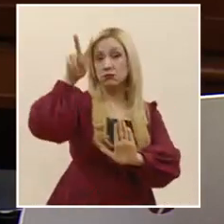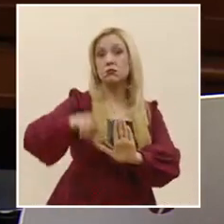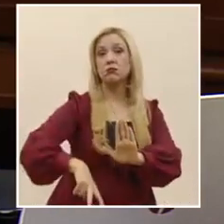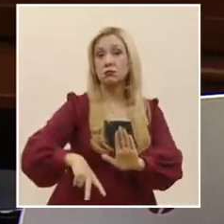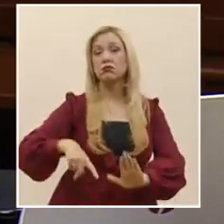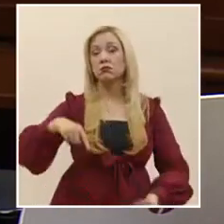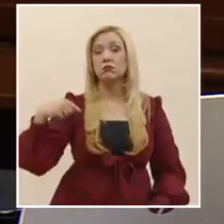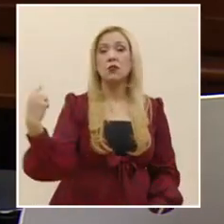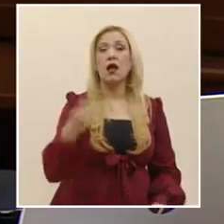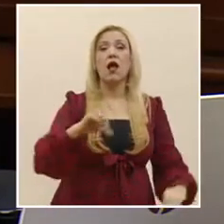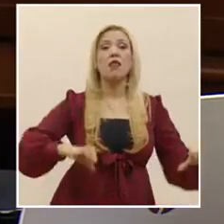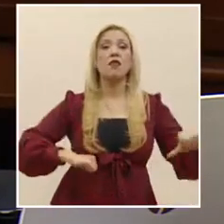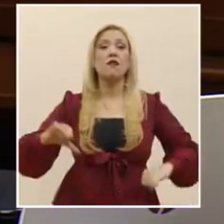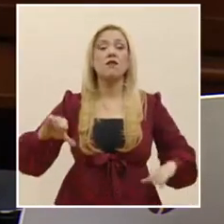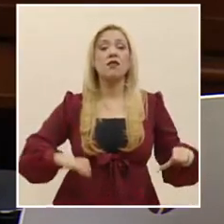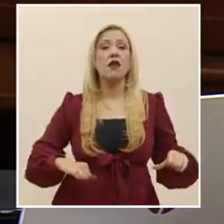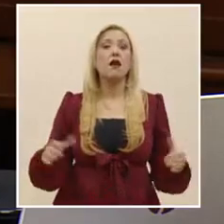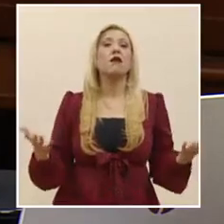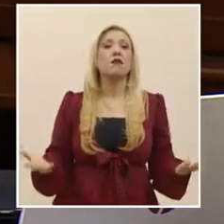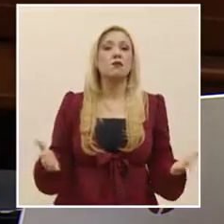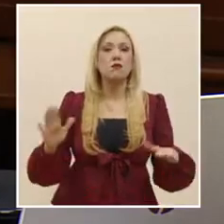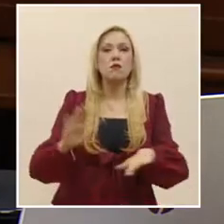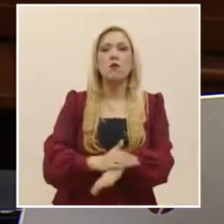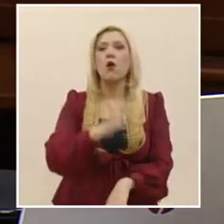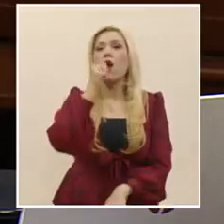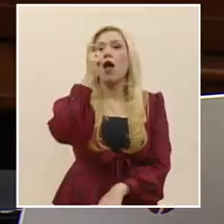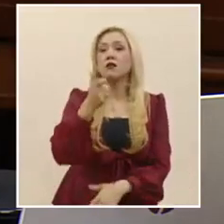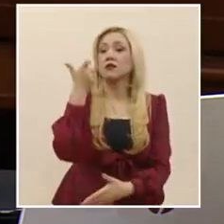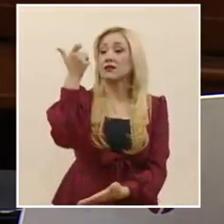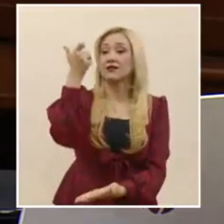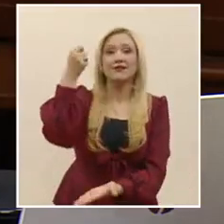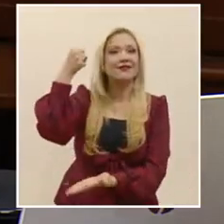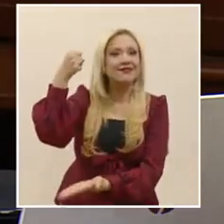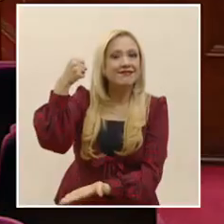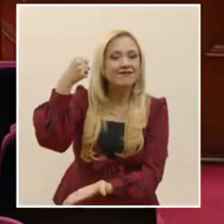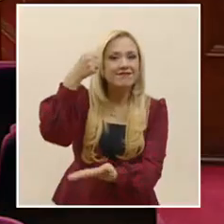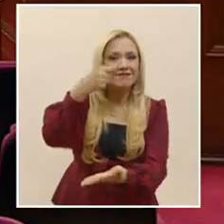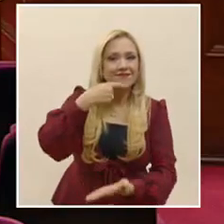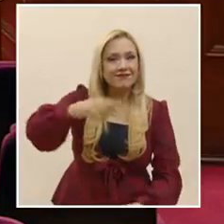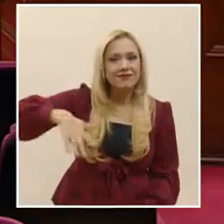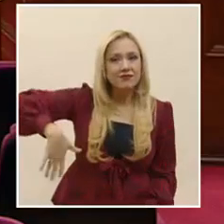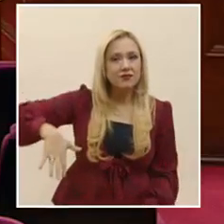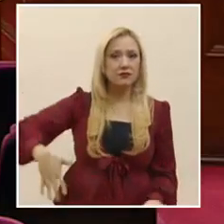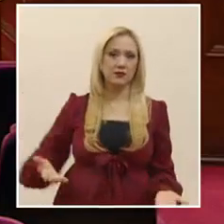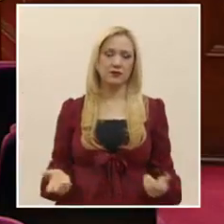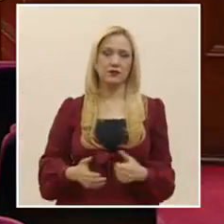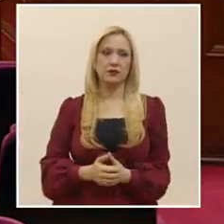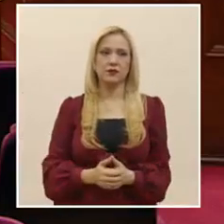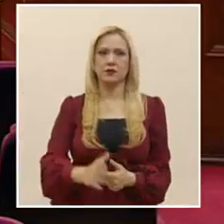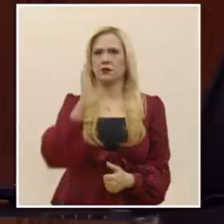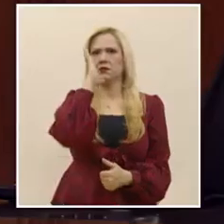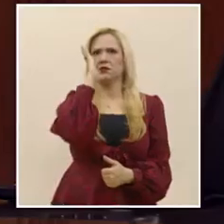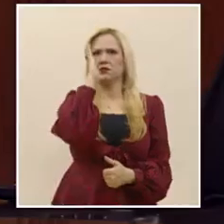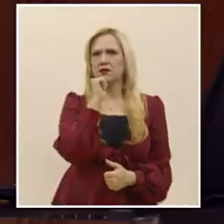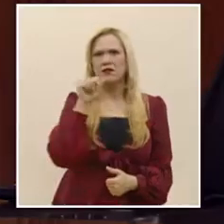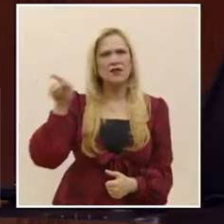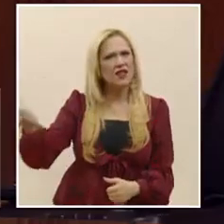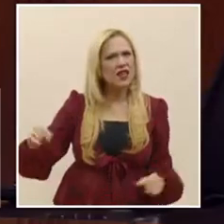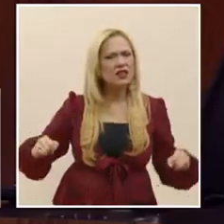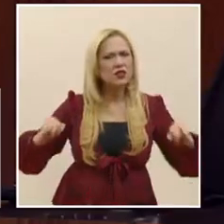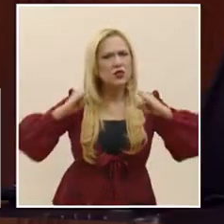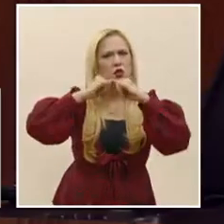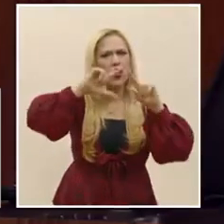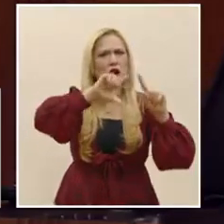las autoridades que ejercen recursos públicos. Además, impide que el Instituto Nacional